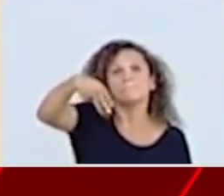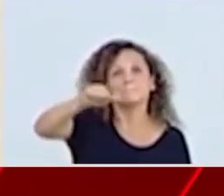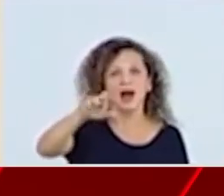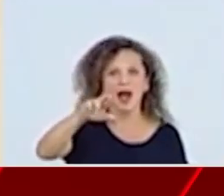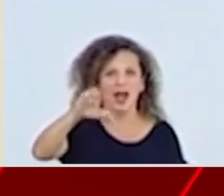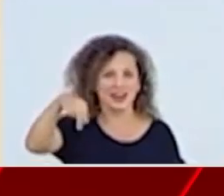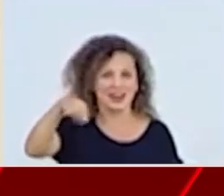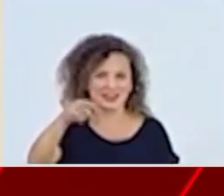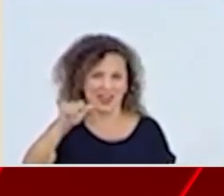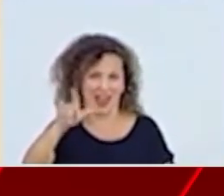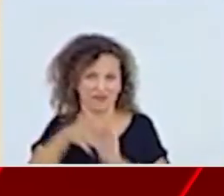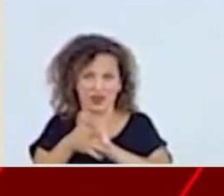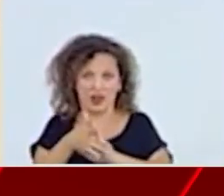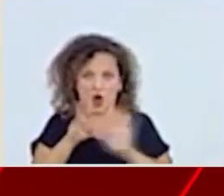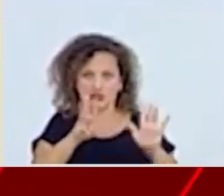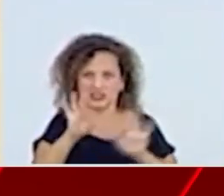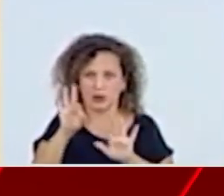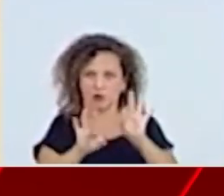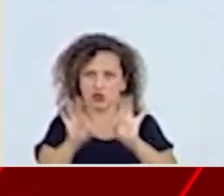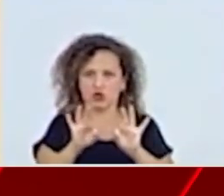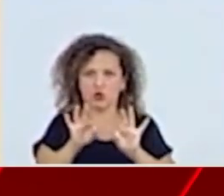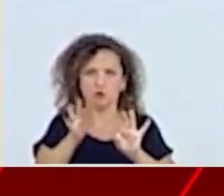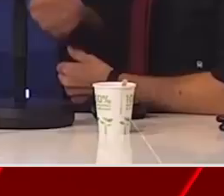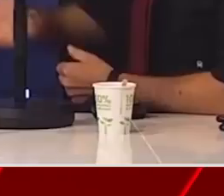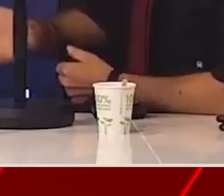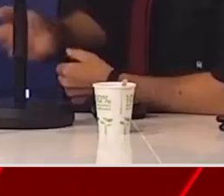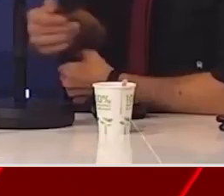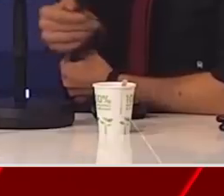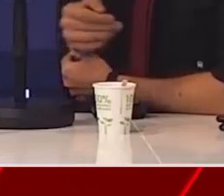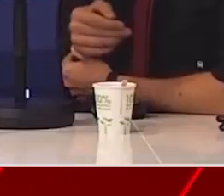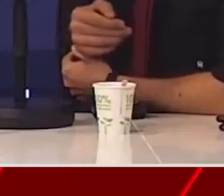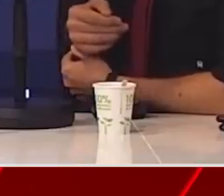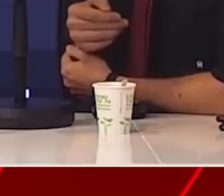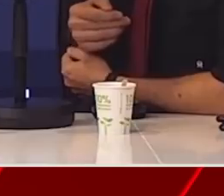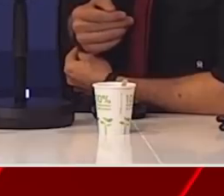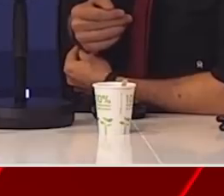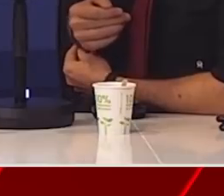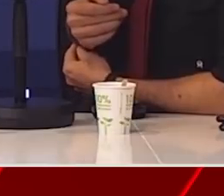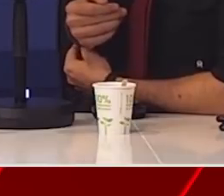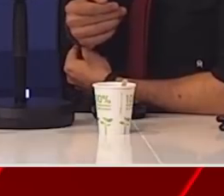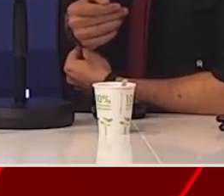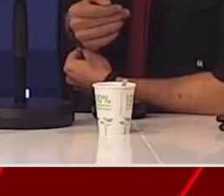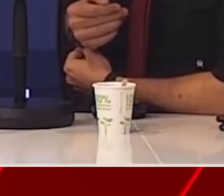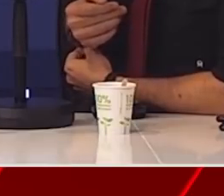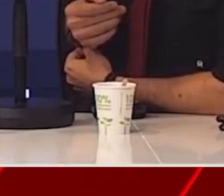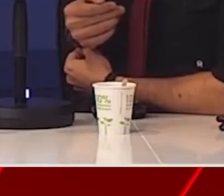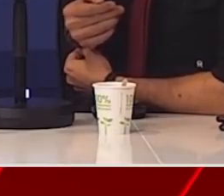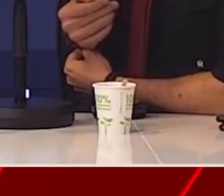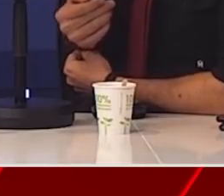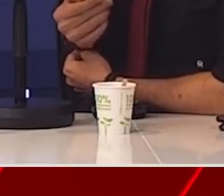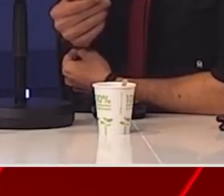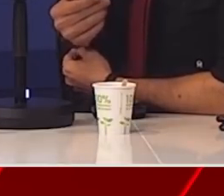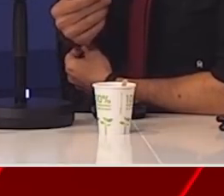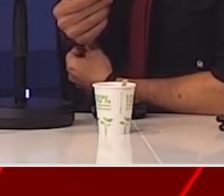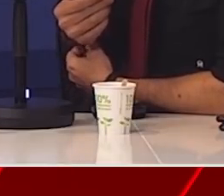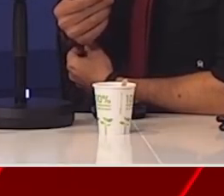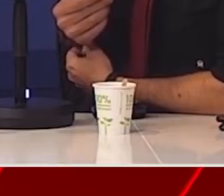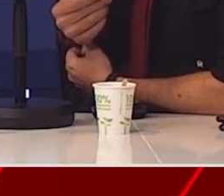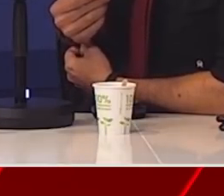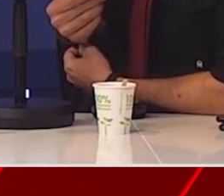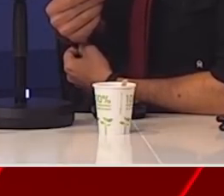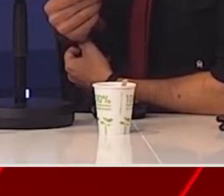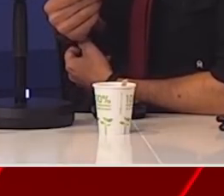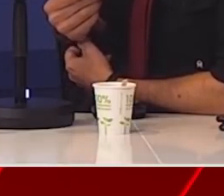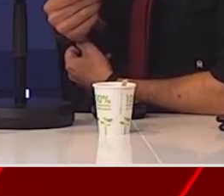un grupo de mamarrachos de la noche a la mañana se convirtieran en vicepresidente de gobierno y tomaran por